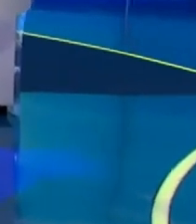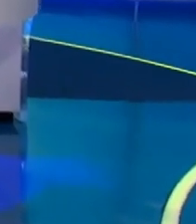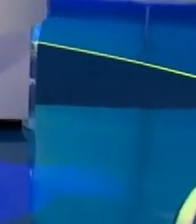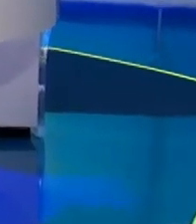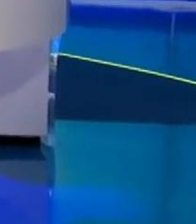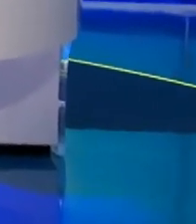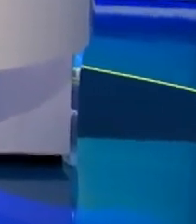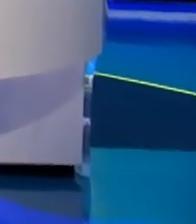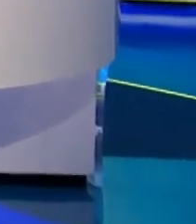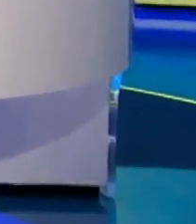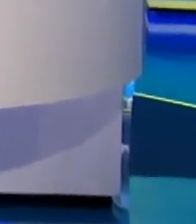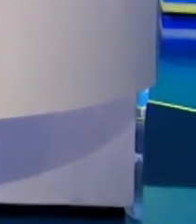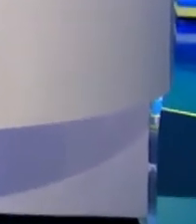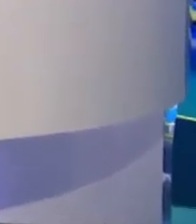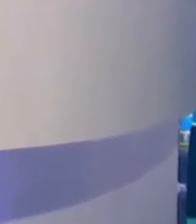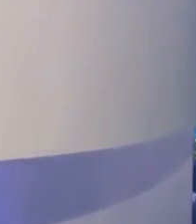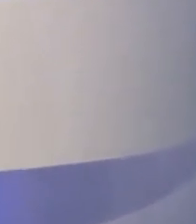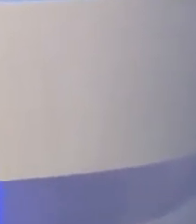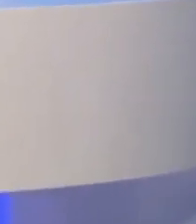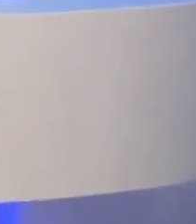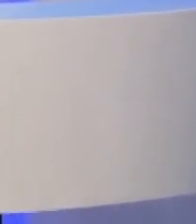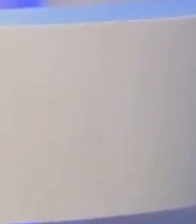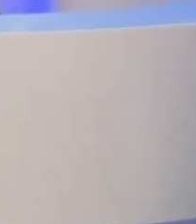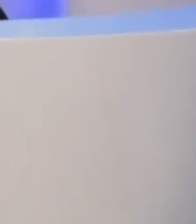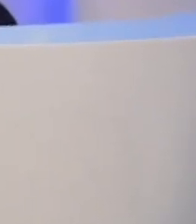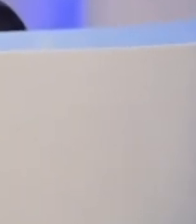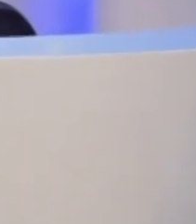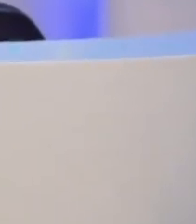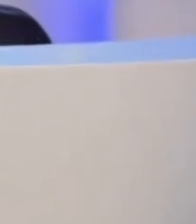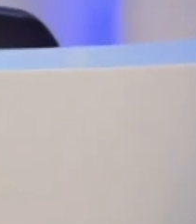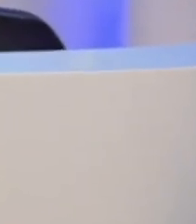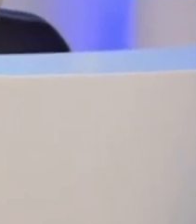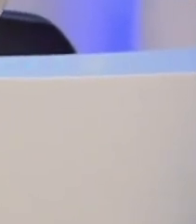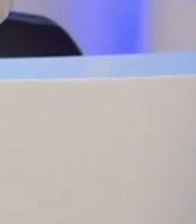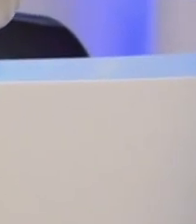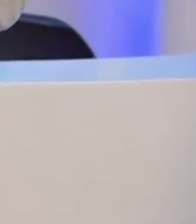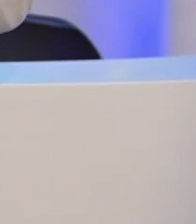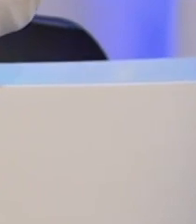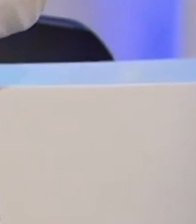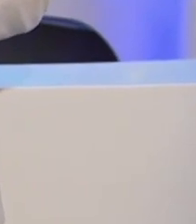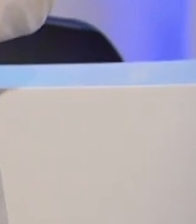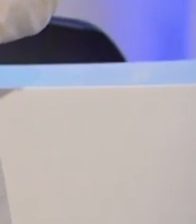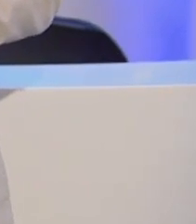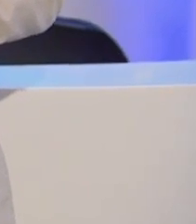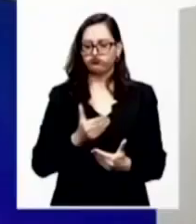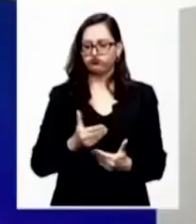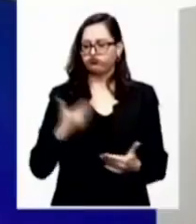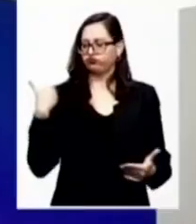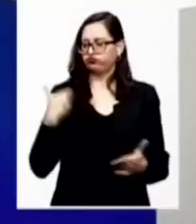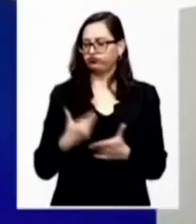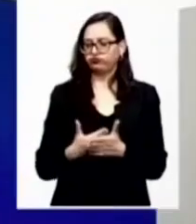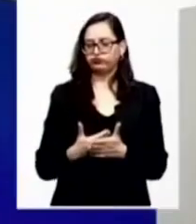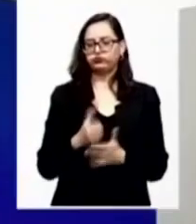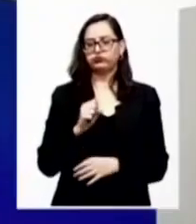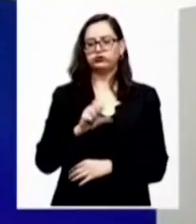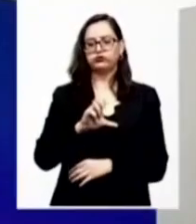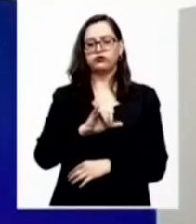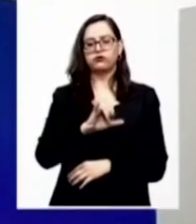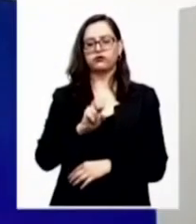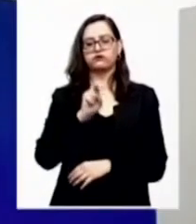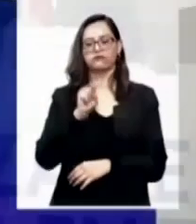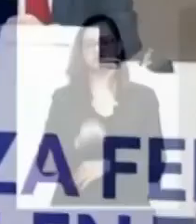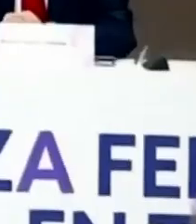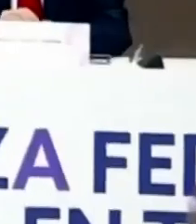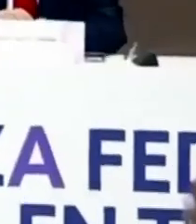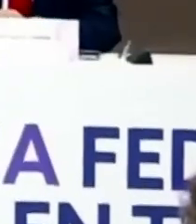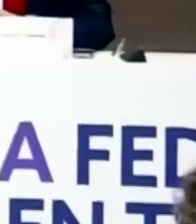el presidente de la suprema corte del ministro Arturo Saldívar aseguró que los mexicanos no confían en su justicia ante la idea de que haya arreglos es por eso que